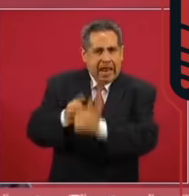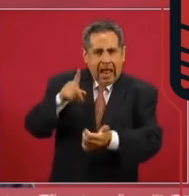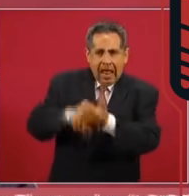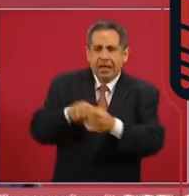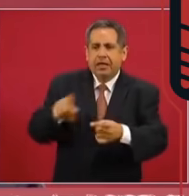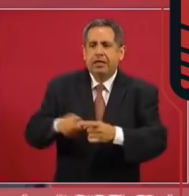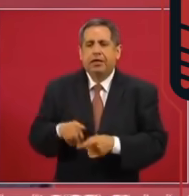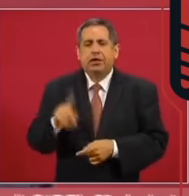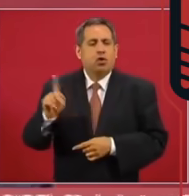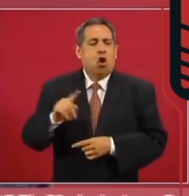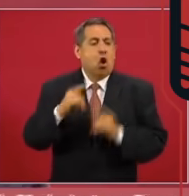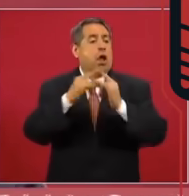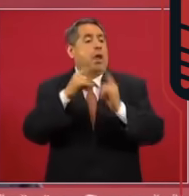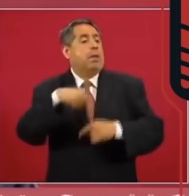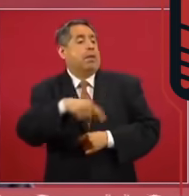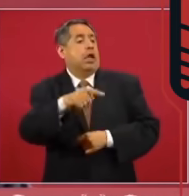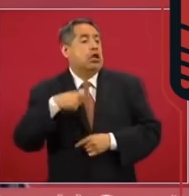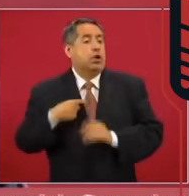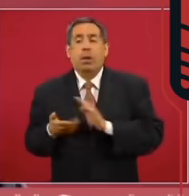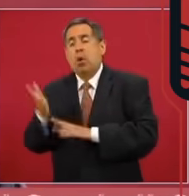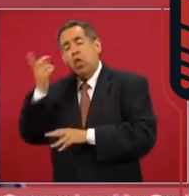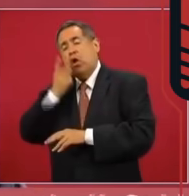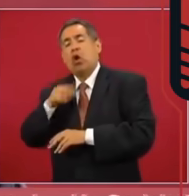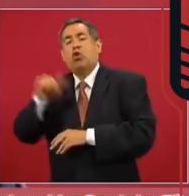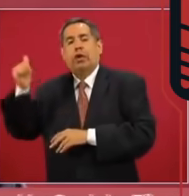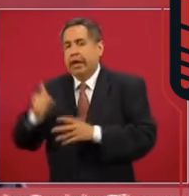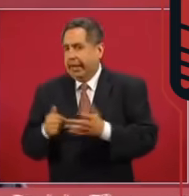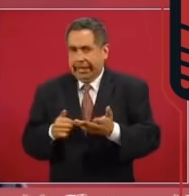sus simpatizantes.